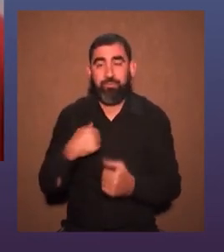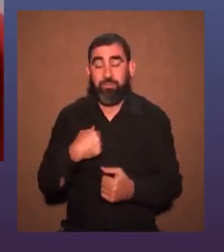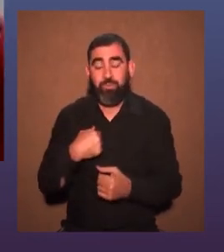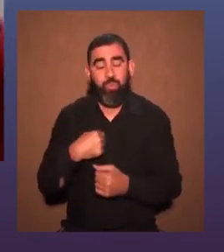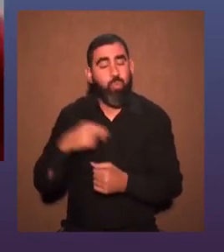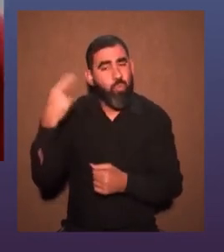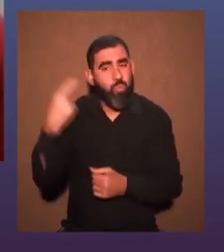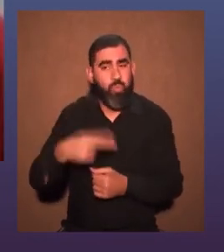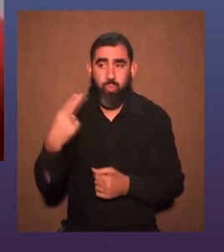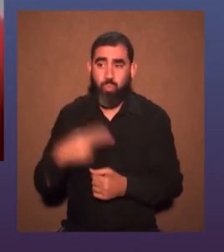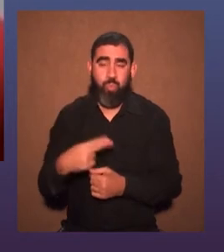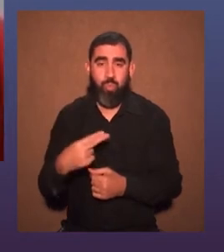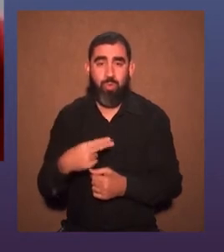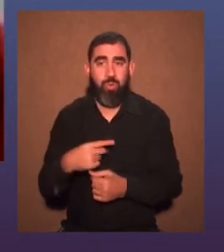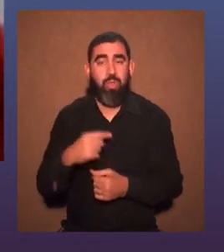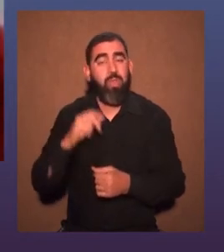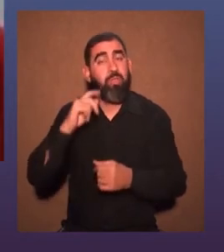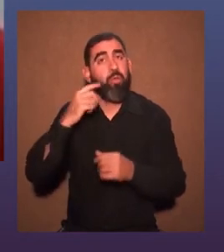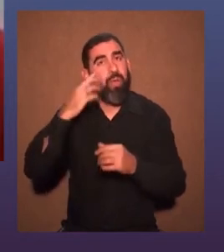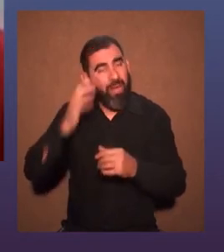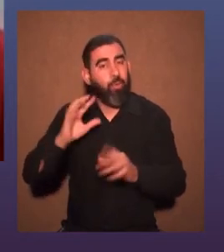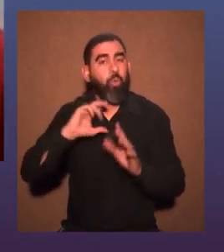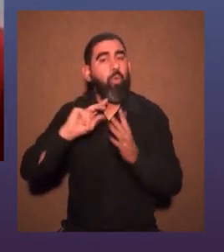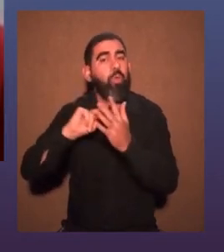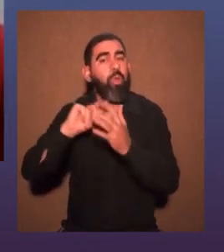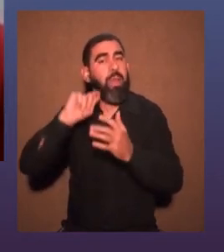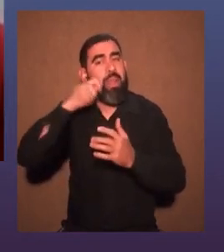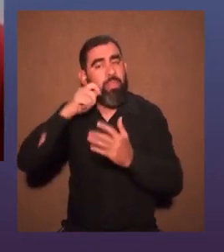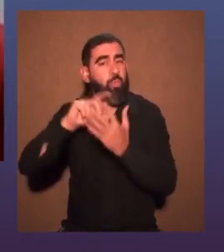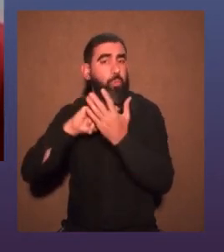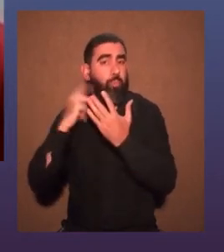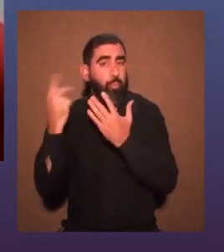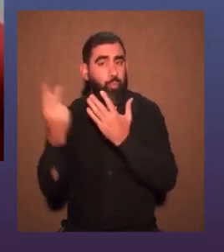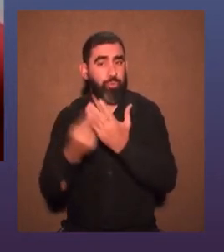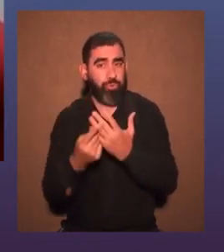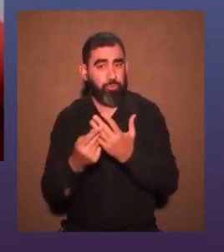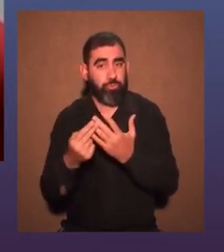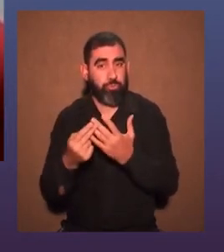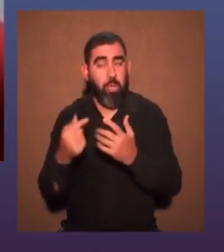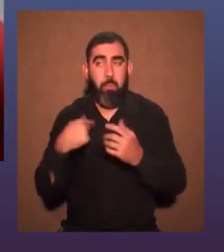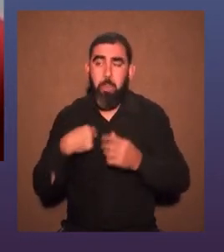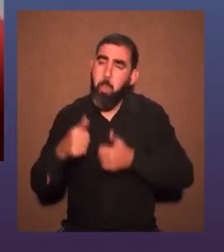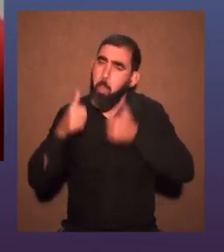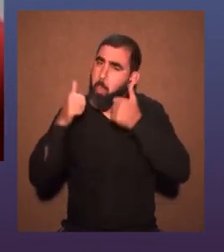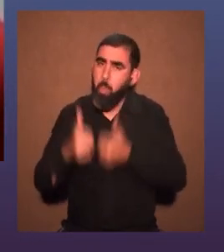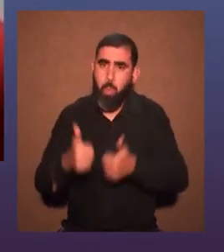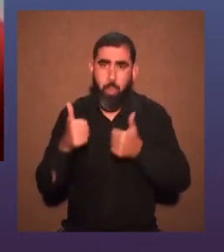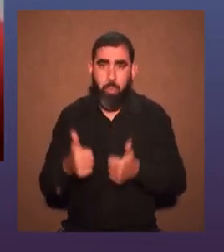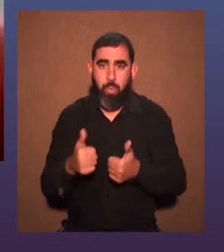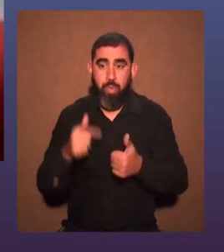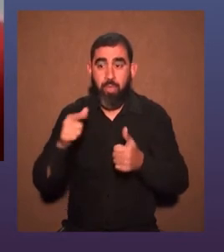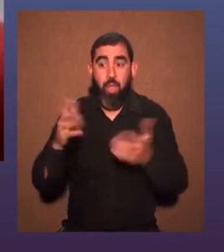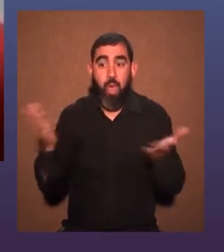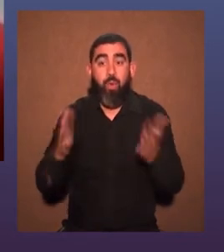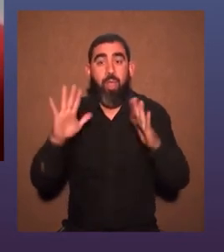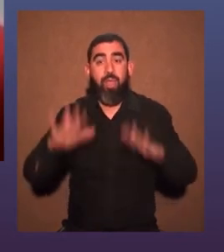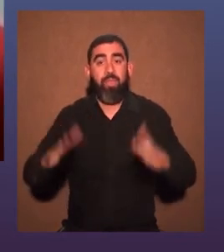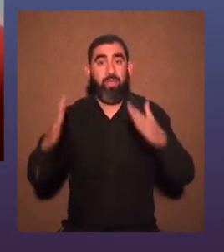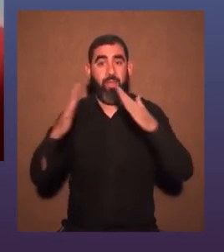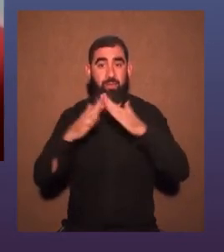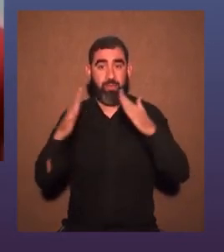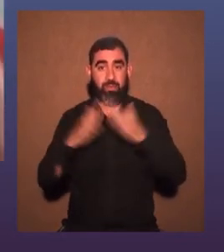sido un lindo proyecto. A mí me ha entusiasmado mucho, me ha venido muy bien también esta cuarentena,